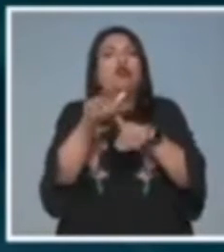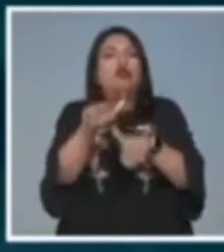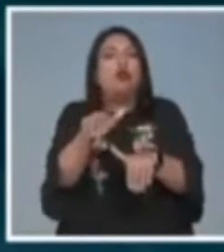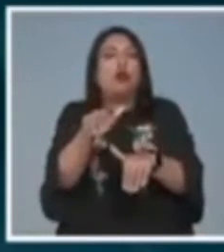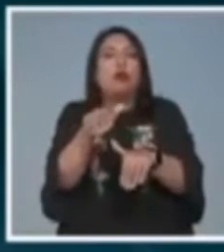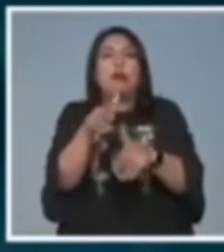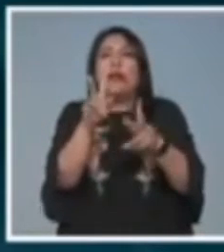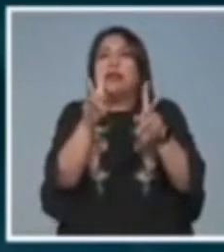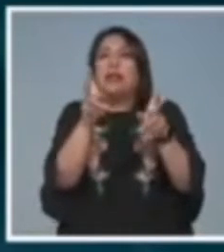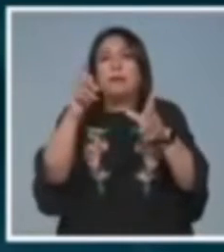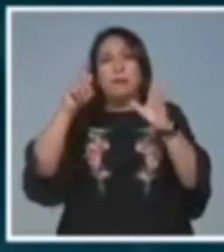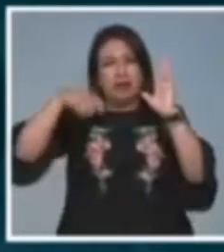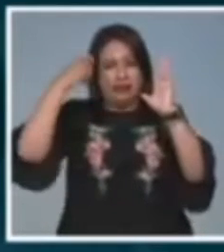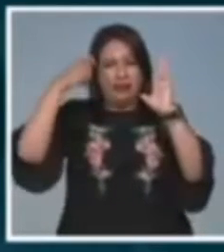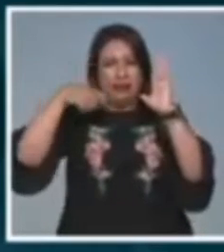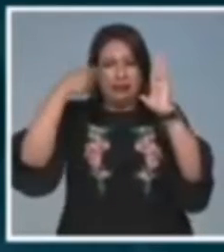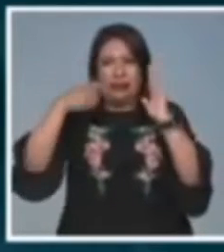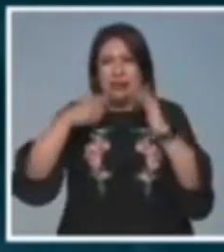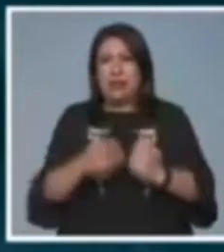cinematografía